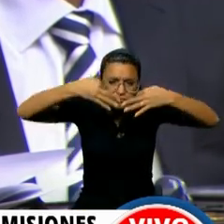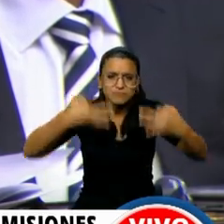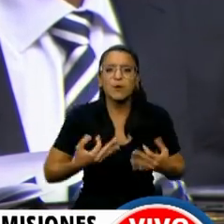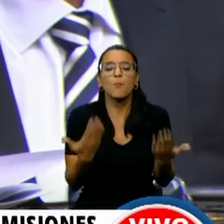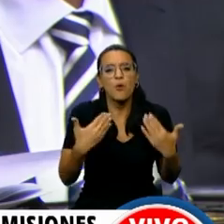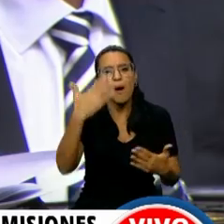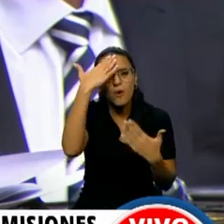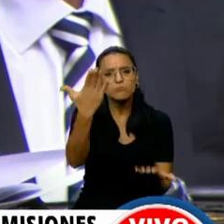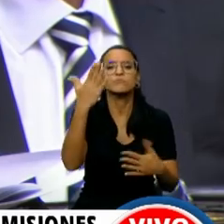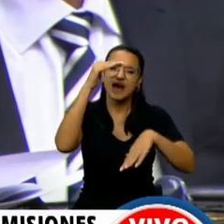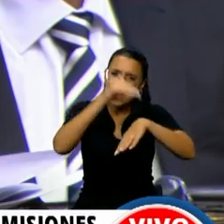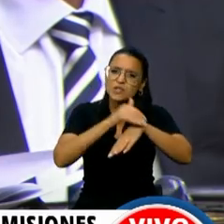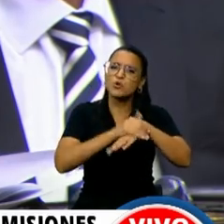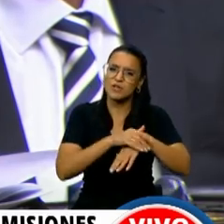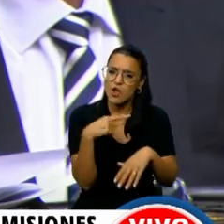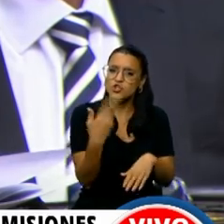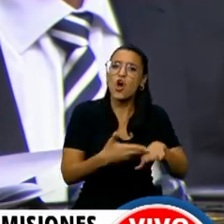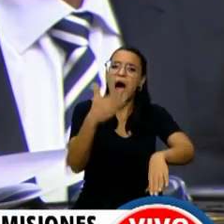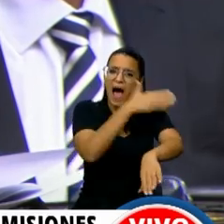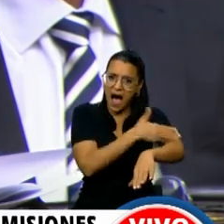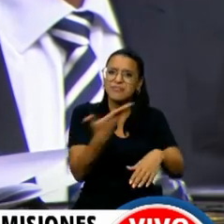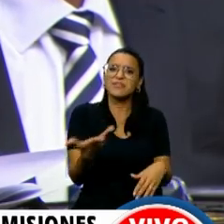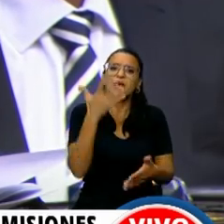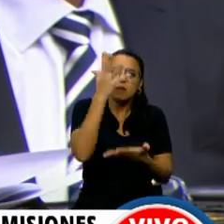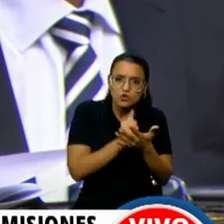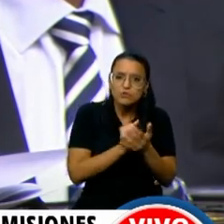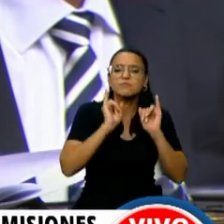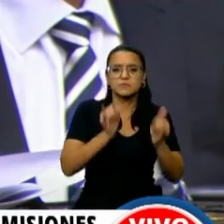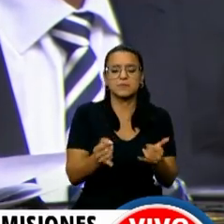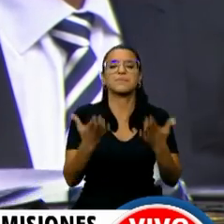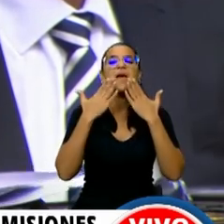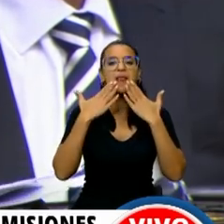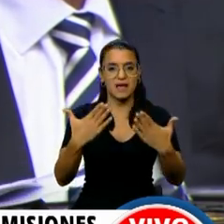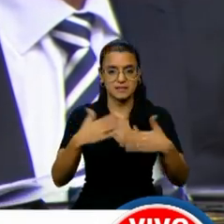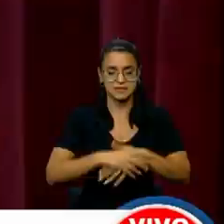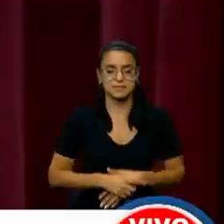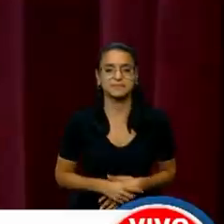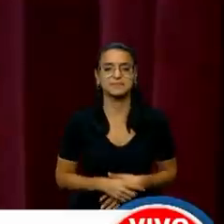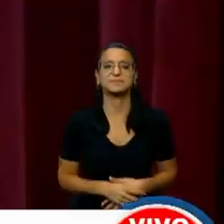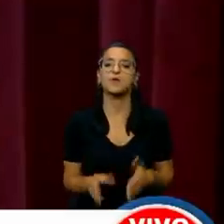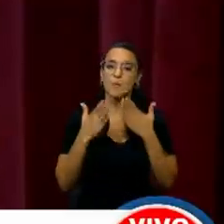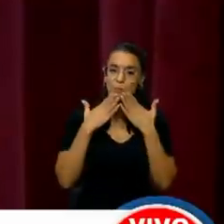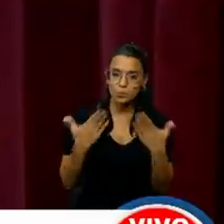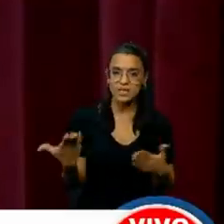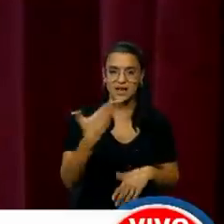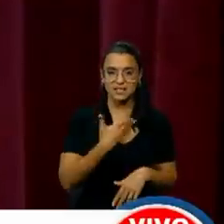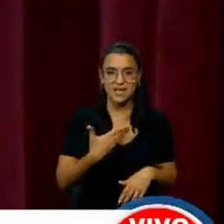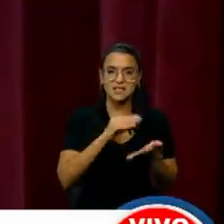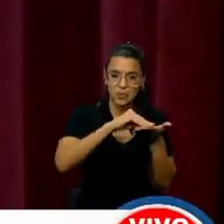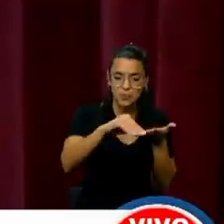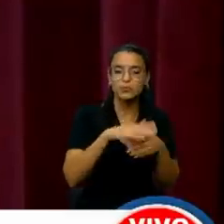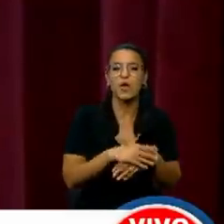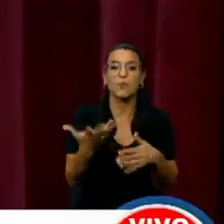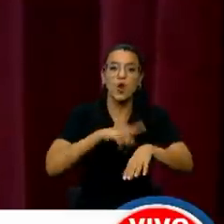honrar con los compromisos que hemos asumido más allá de quién fue gracias presidente muchas gracias diputados por el